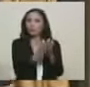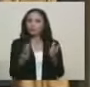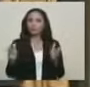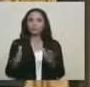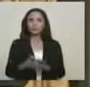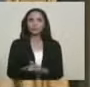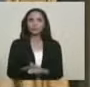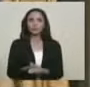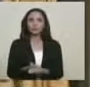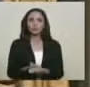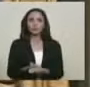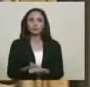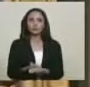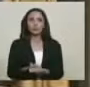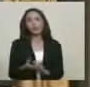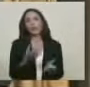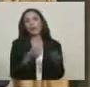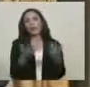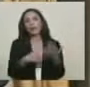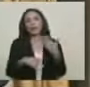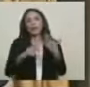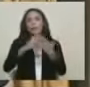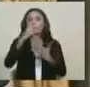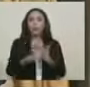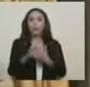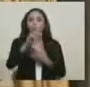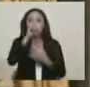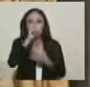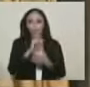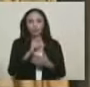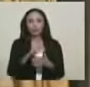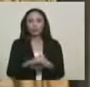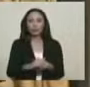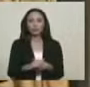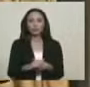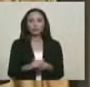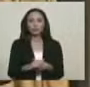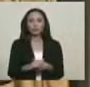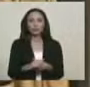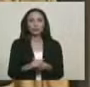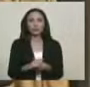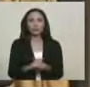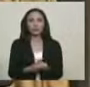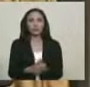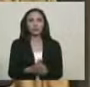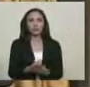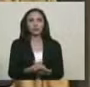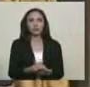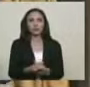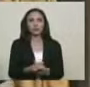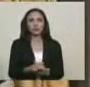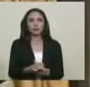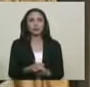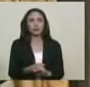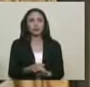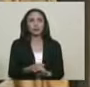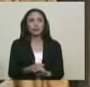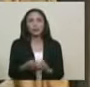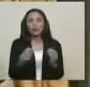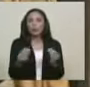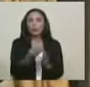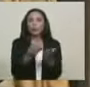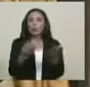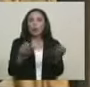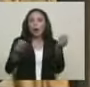en un plan de 2 años, que nos debe llevar a que, de acuerdo al